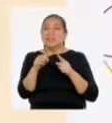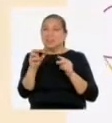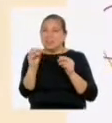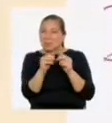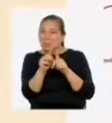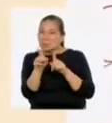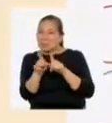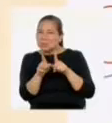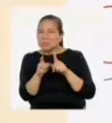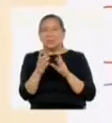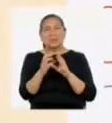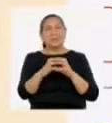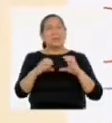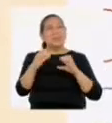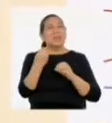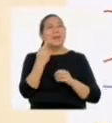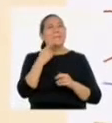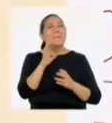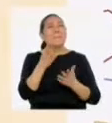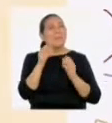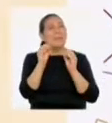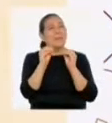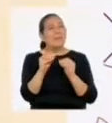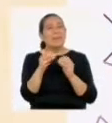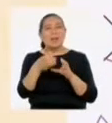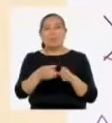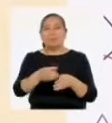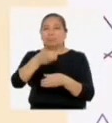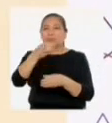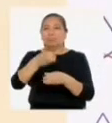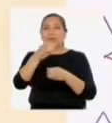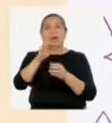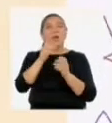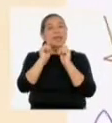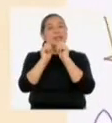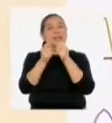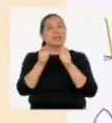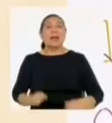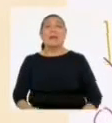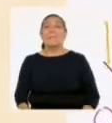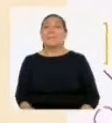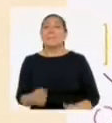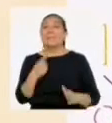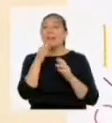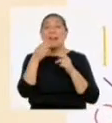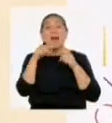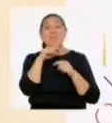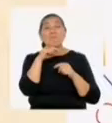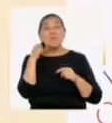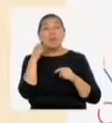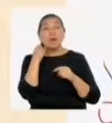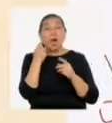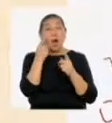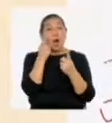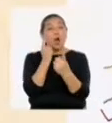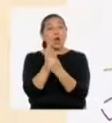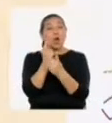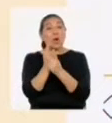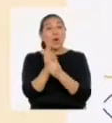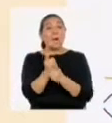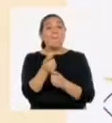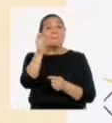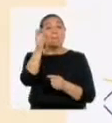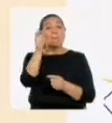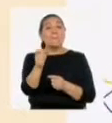manos aparece un cactus de San Pedro o portando la copa en el ritual del sacrificio, en el caso de la sacerdotisa conocida